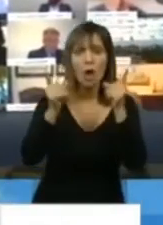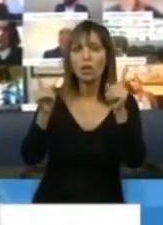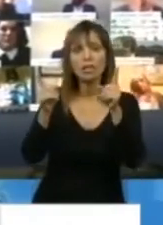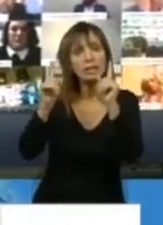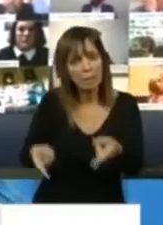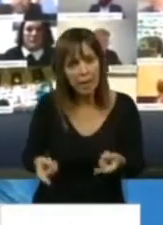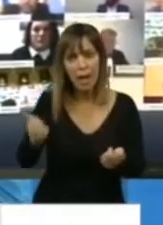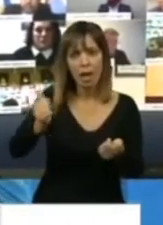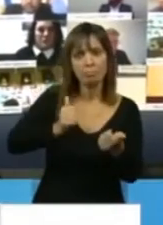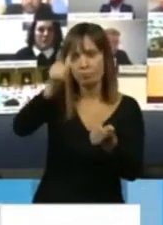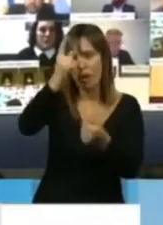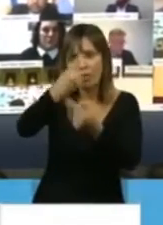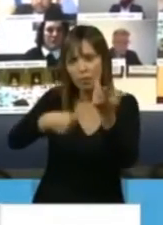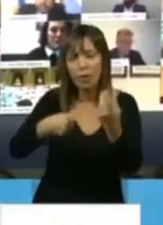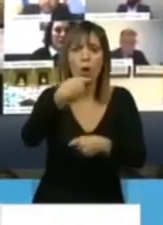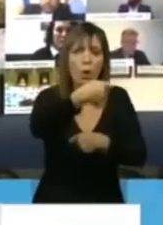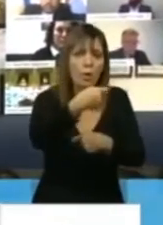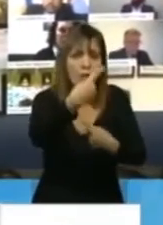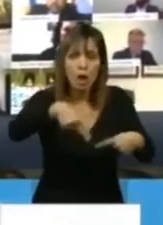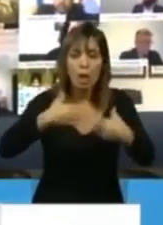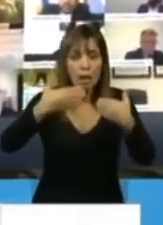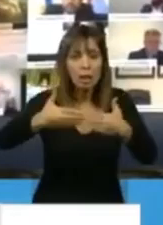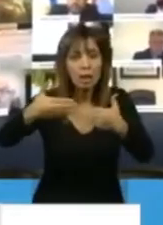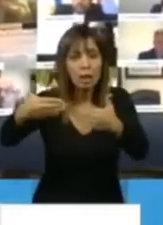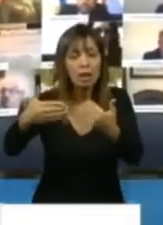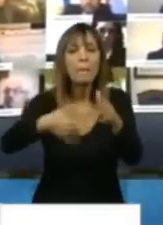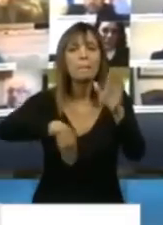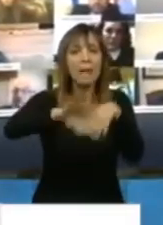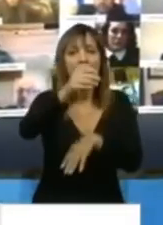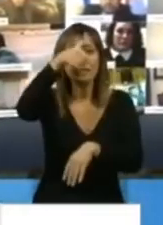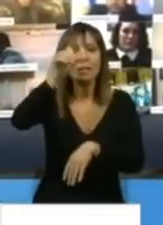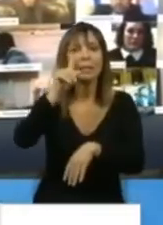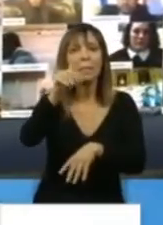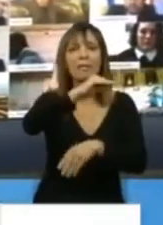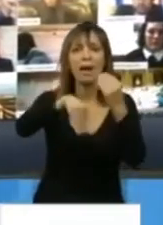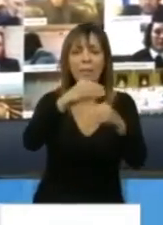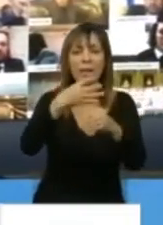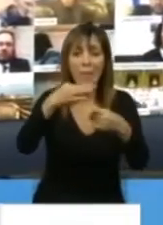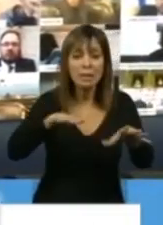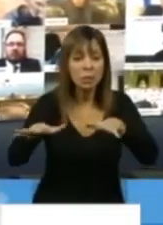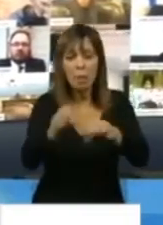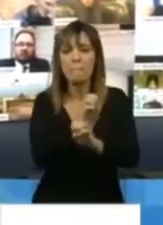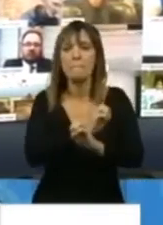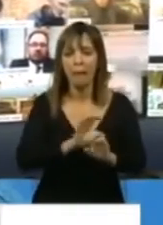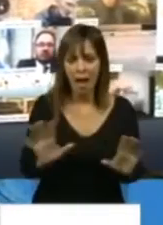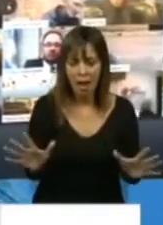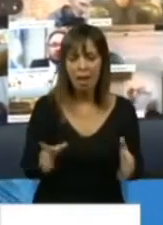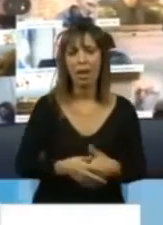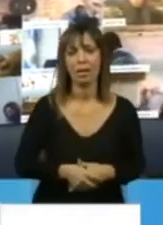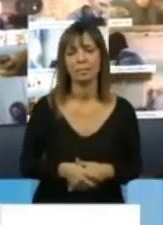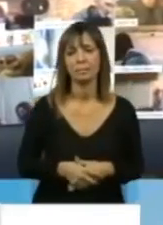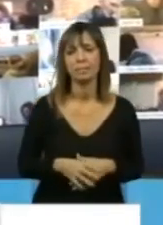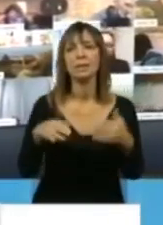fuerzas de seguridad a los jubilados hay más de 60 mil familias que la están pasando realmente muy mal y por eso